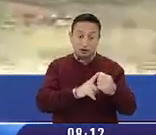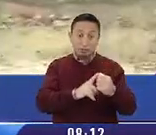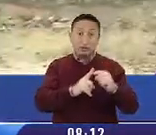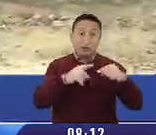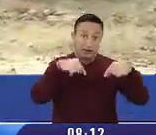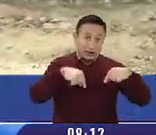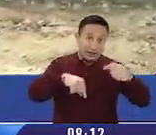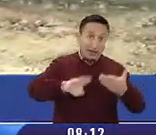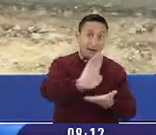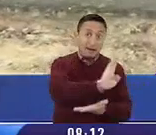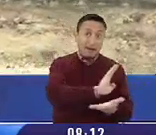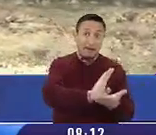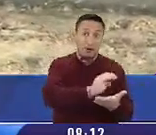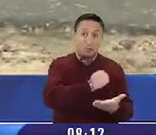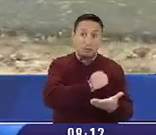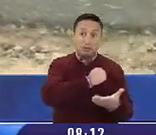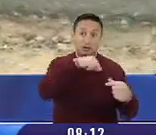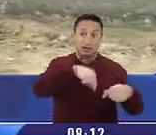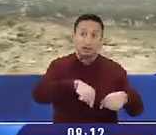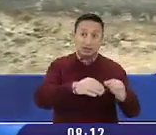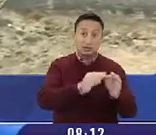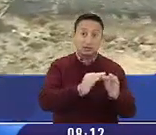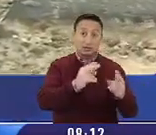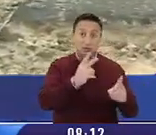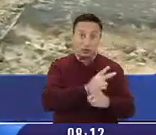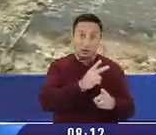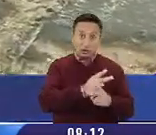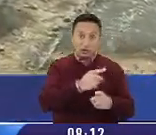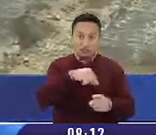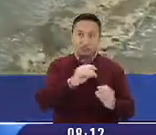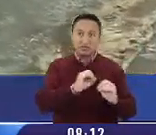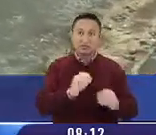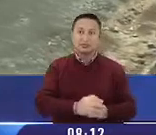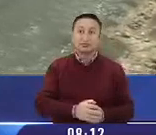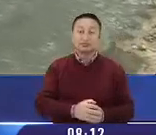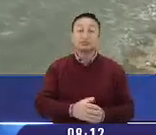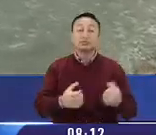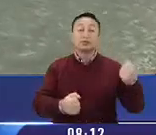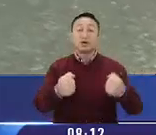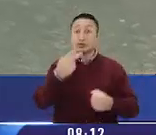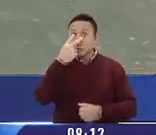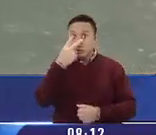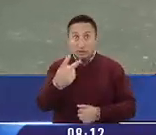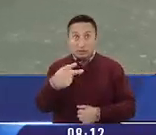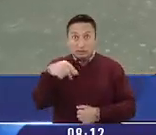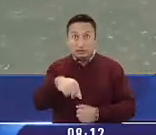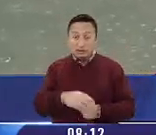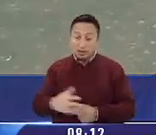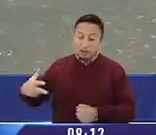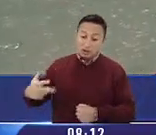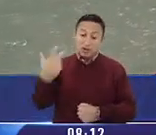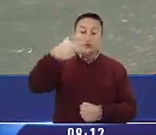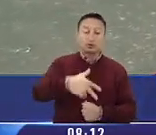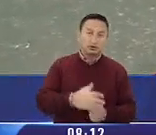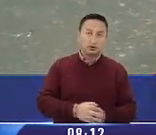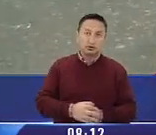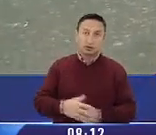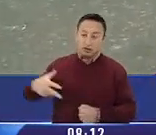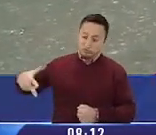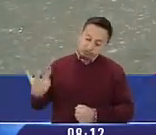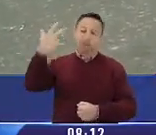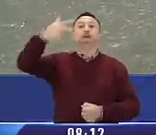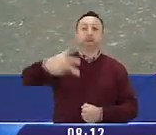barrio, la falta de mantenimiento de los rompevelocidades, los autos no ven el rompevelocidades y vienen para